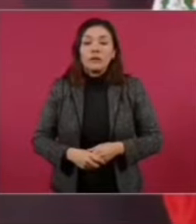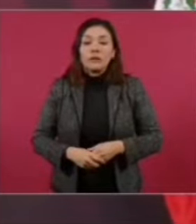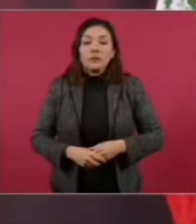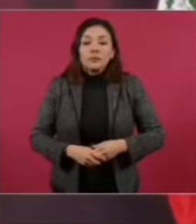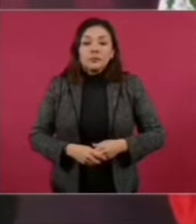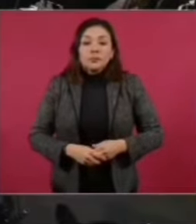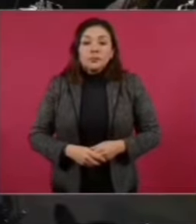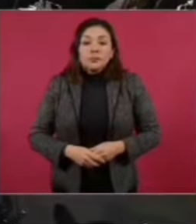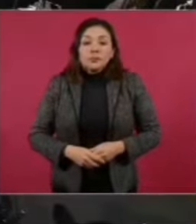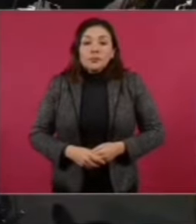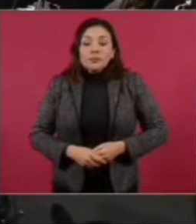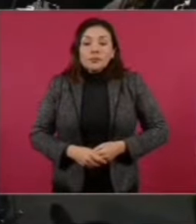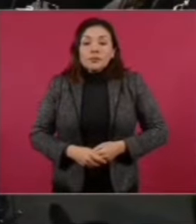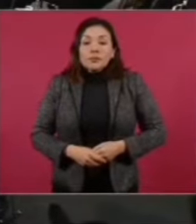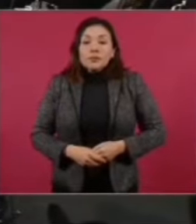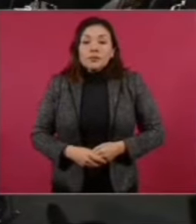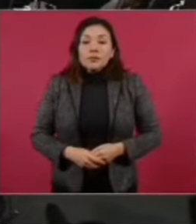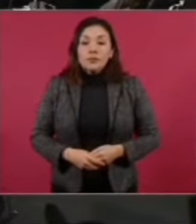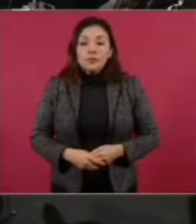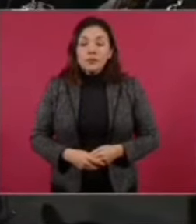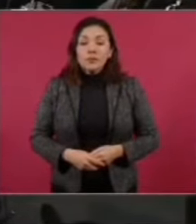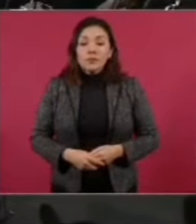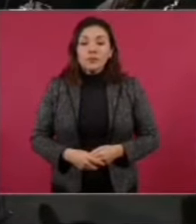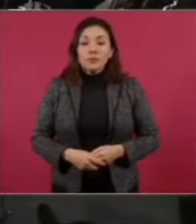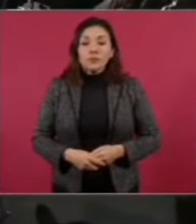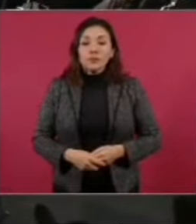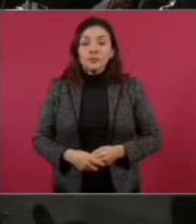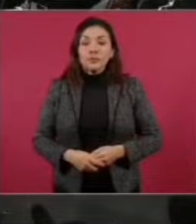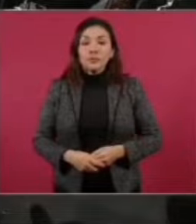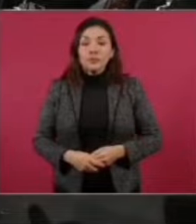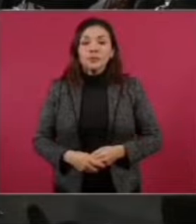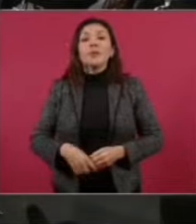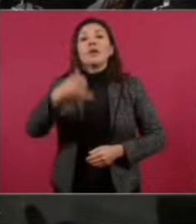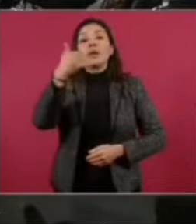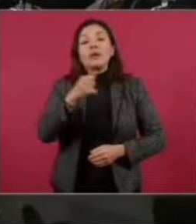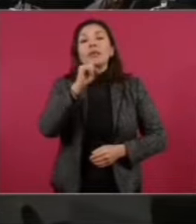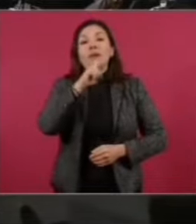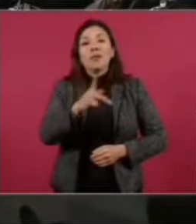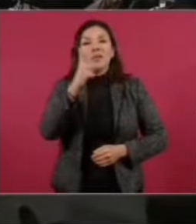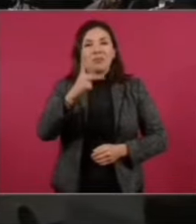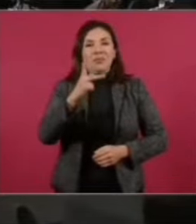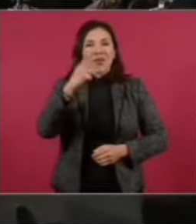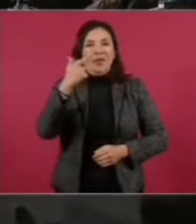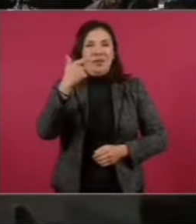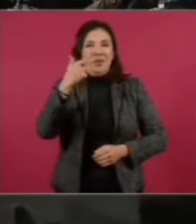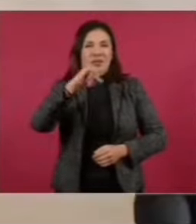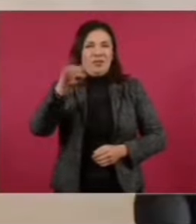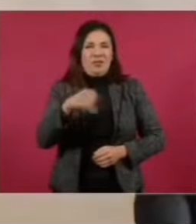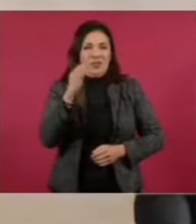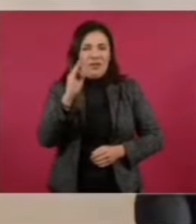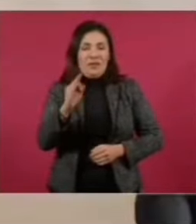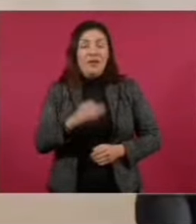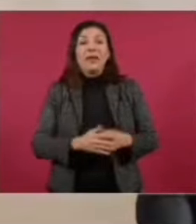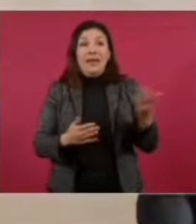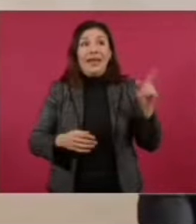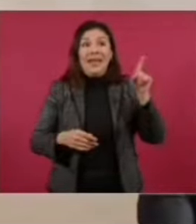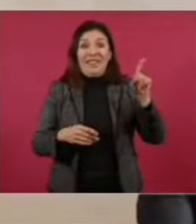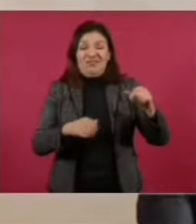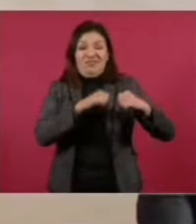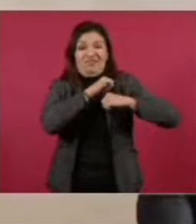el Poder Judicial. Entonces, todos los recomendados de Diego,